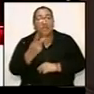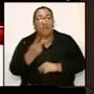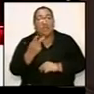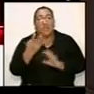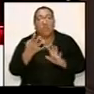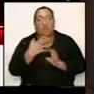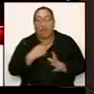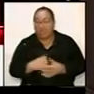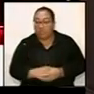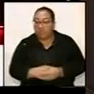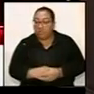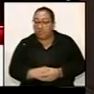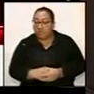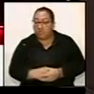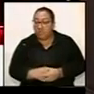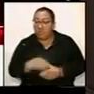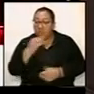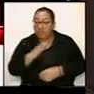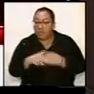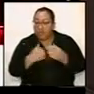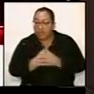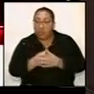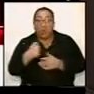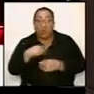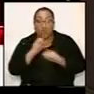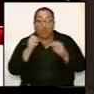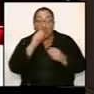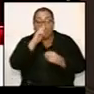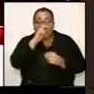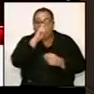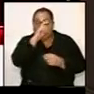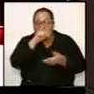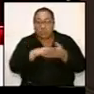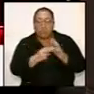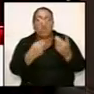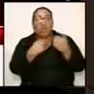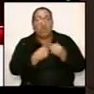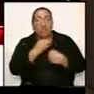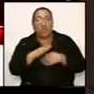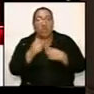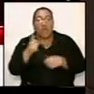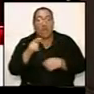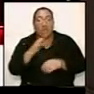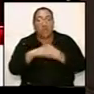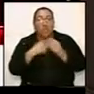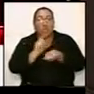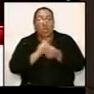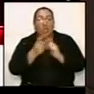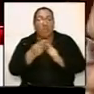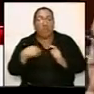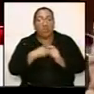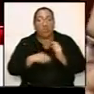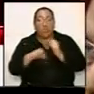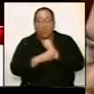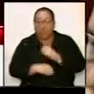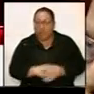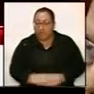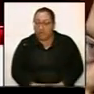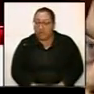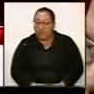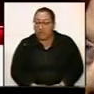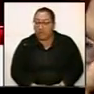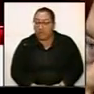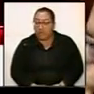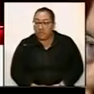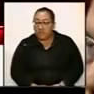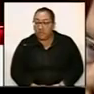29 años. Definitivamente, nuestros jóvenes representan el activo del cambio de nuestro país.